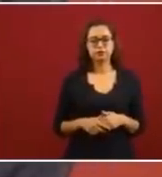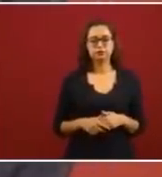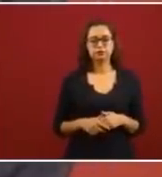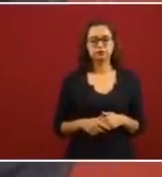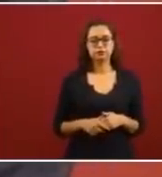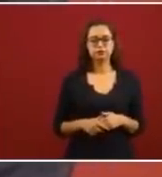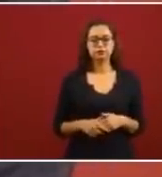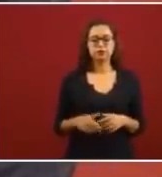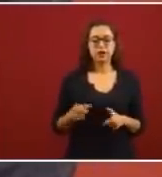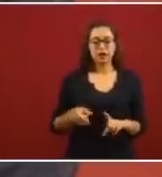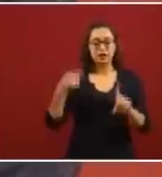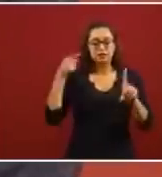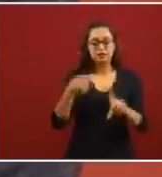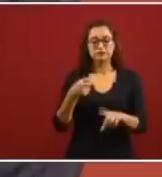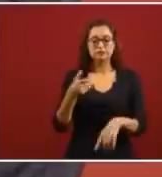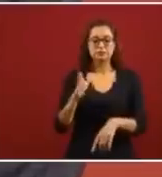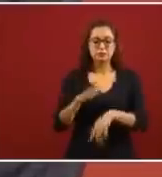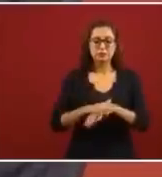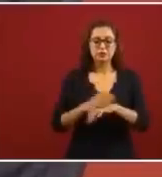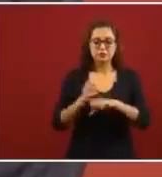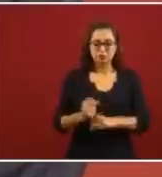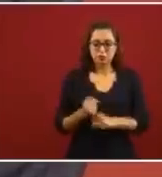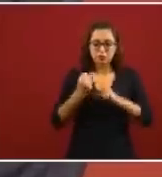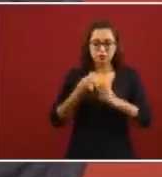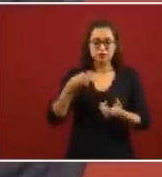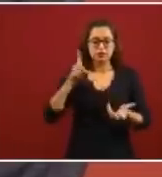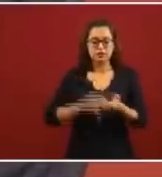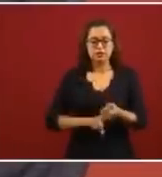se fortalece uno en lo espiritual,